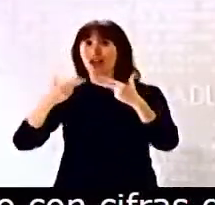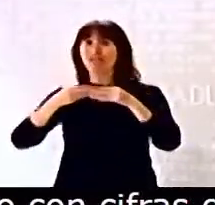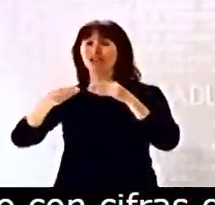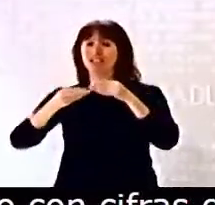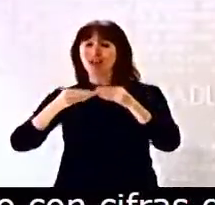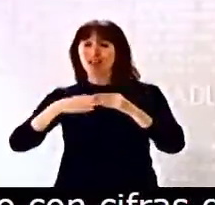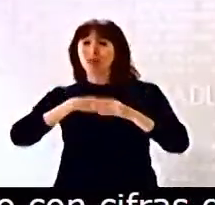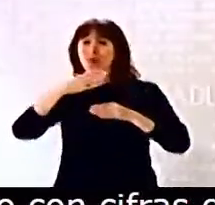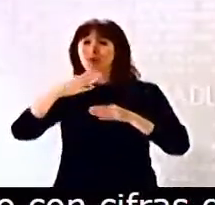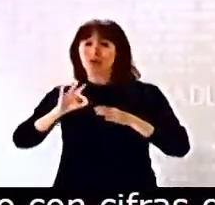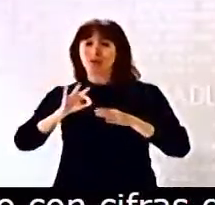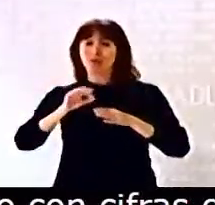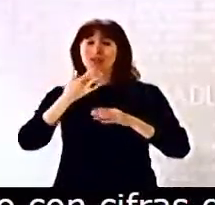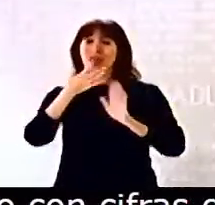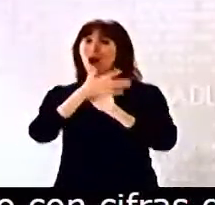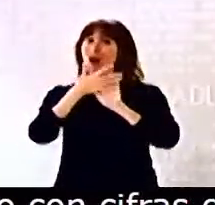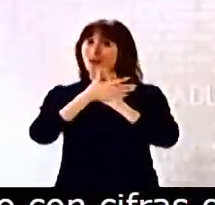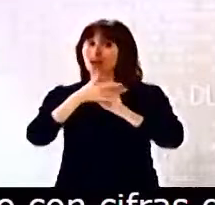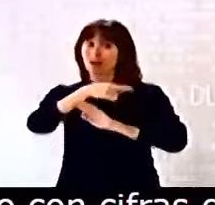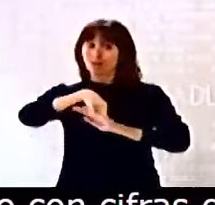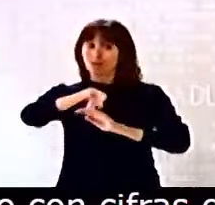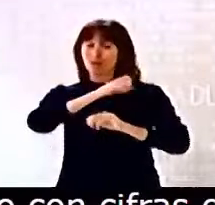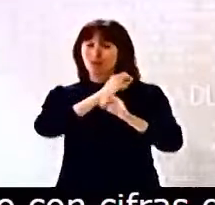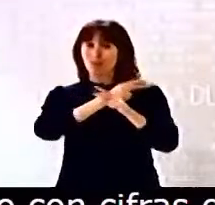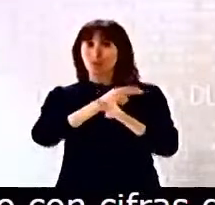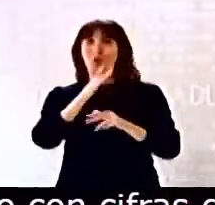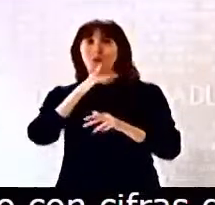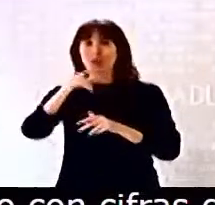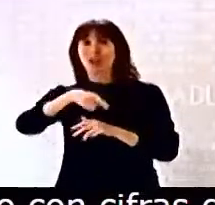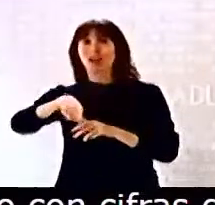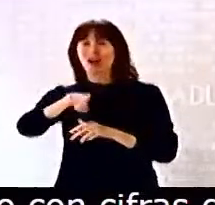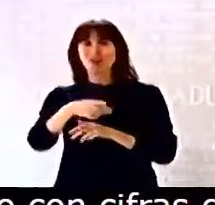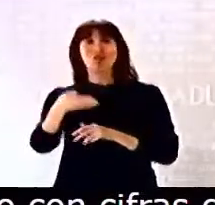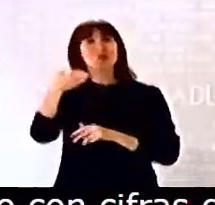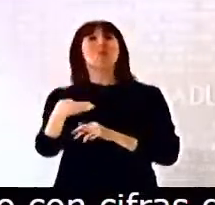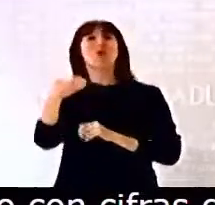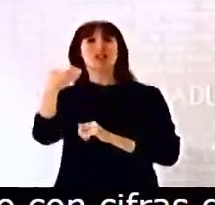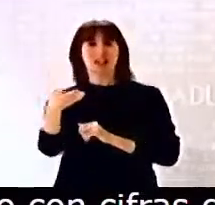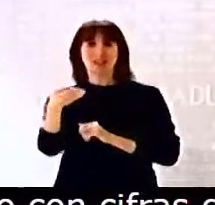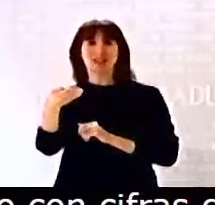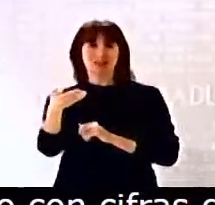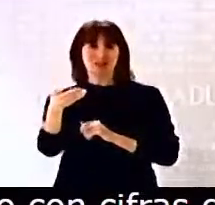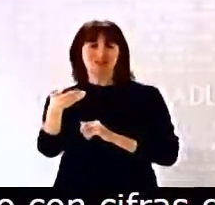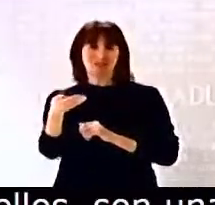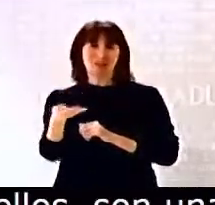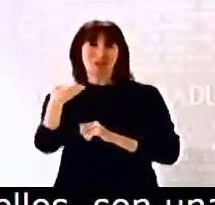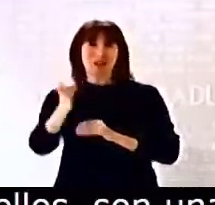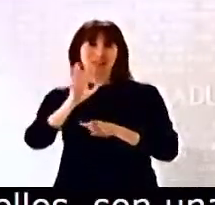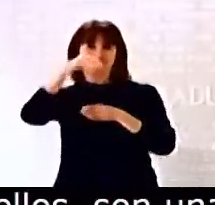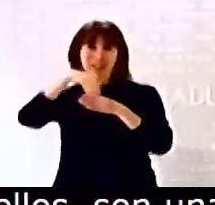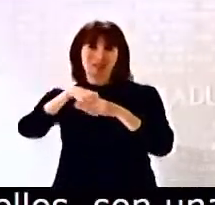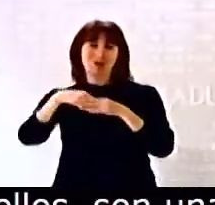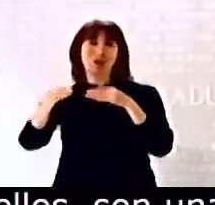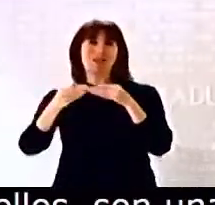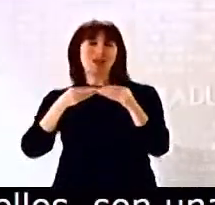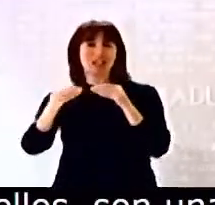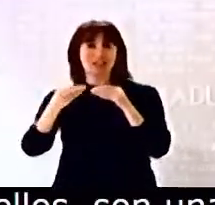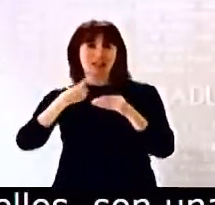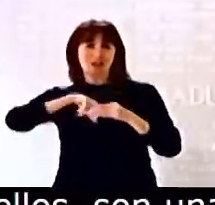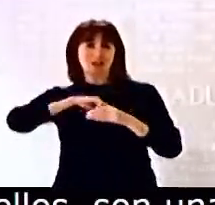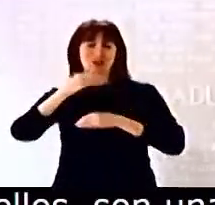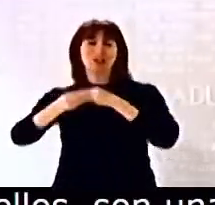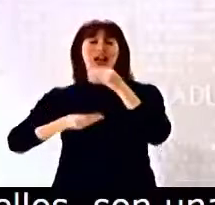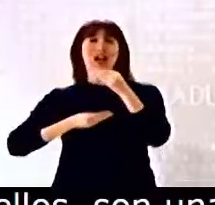flexibilización, hablarlo con ellos, porque ellos son una parte importante en la flexibilización que podemos